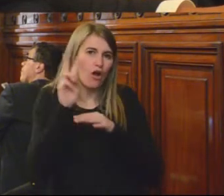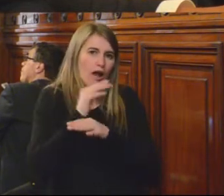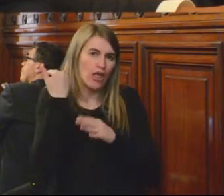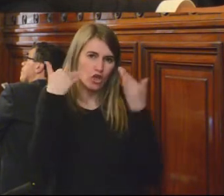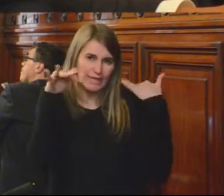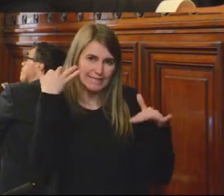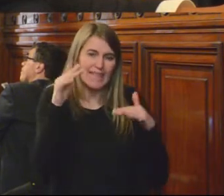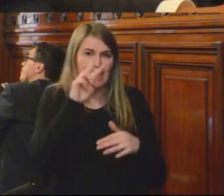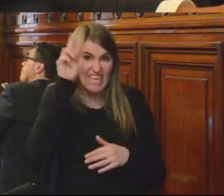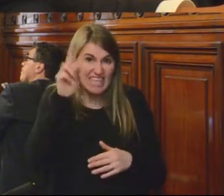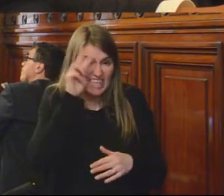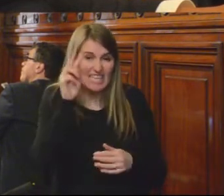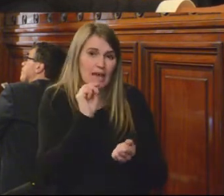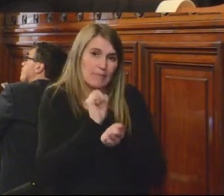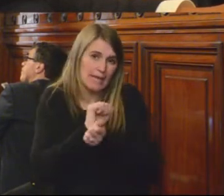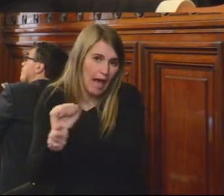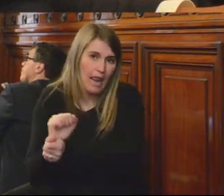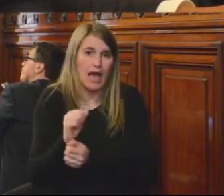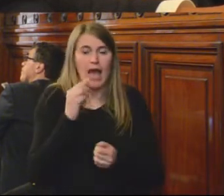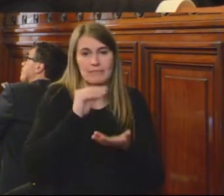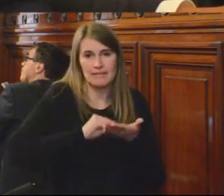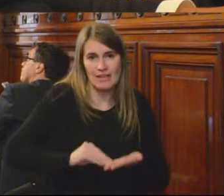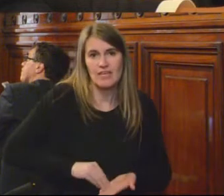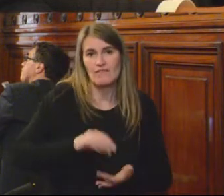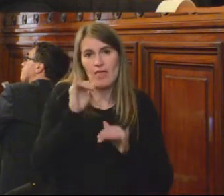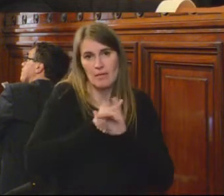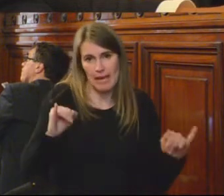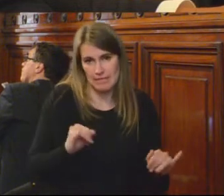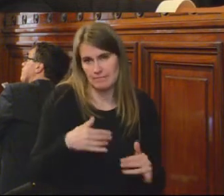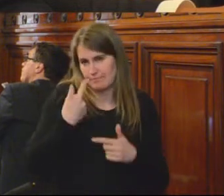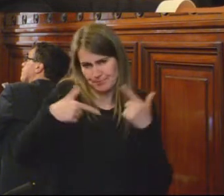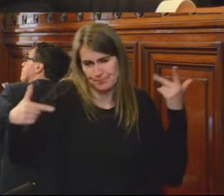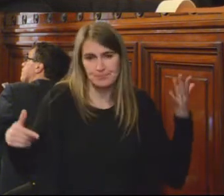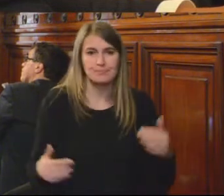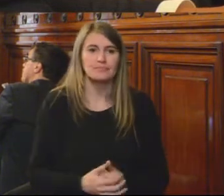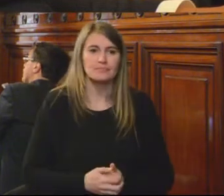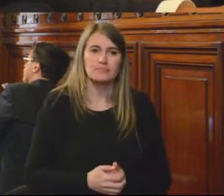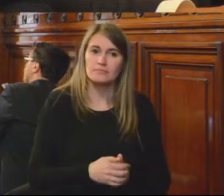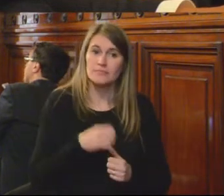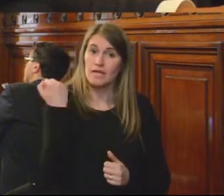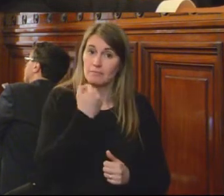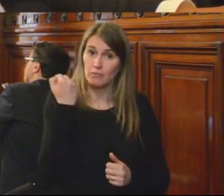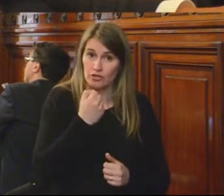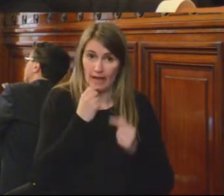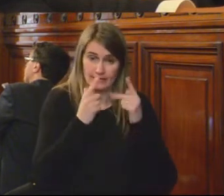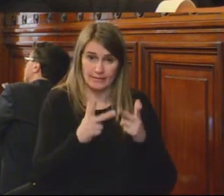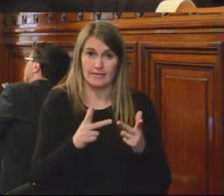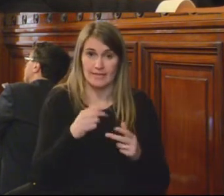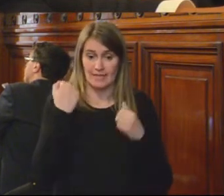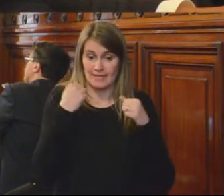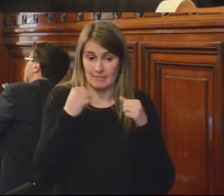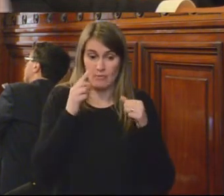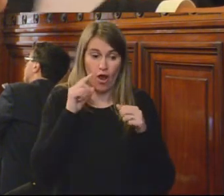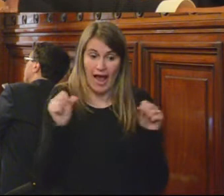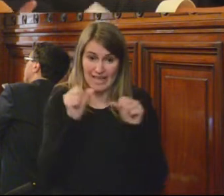civil, penal, administrativa, laboral, justicia de paz, entre otras. Es importante destacar que durante el ejercicio de la labor